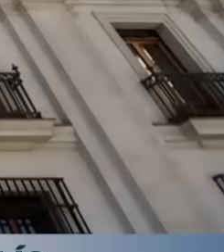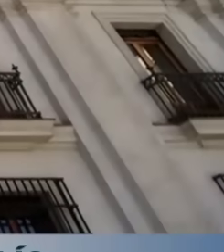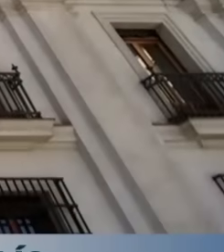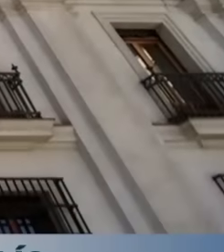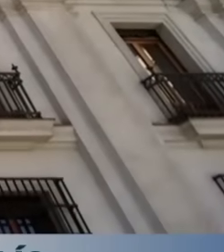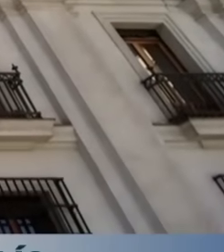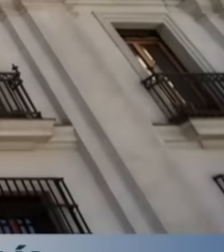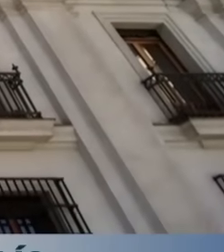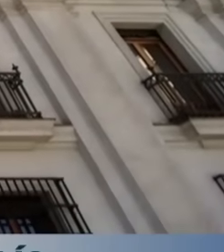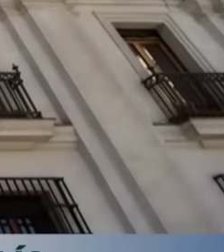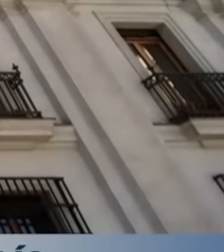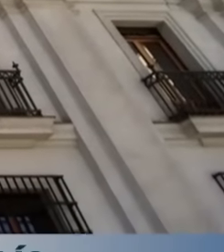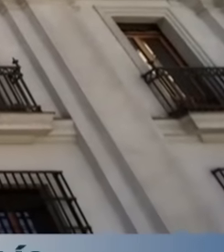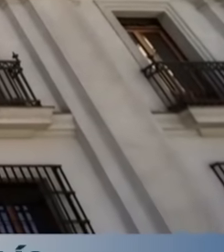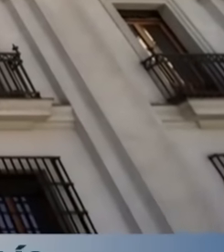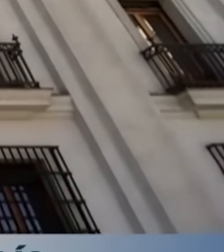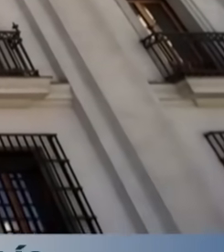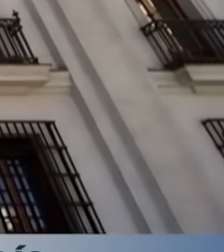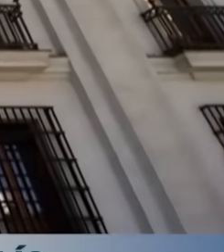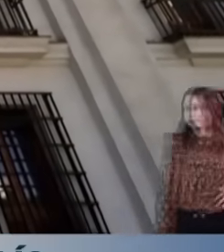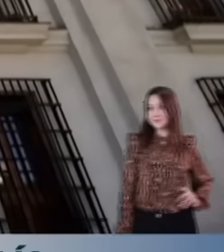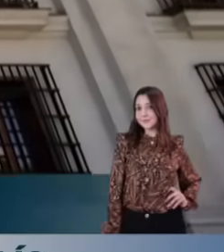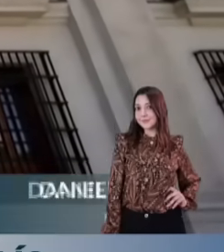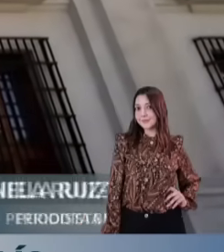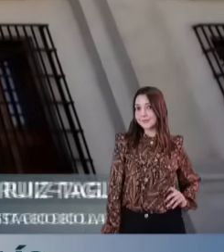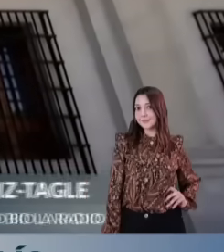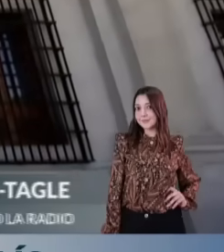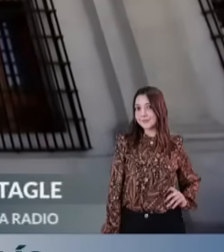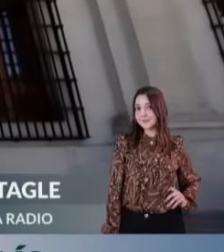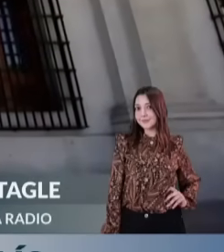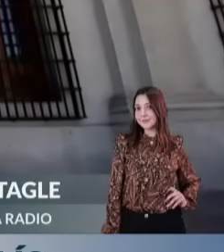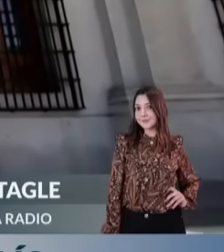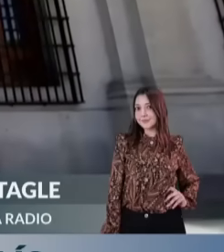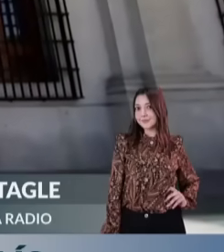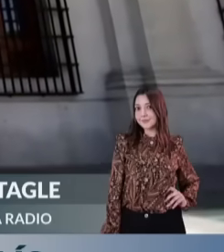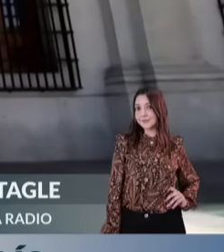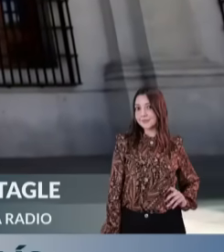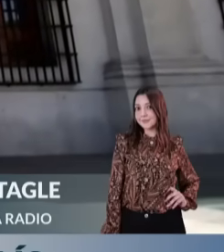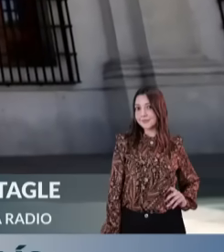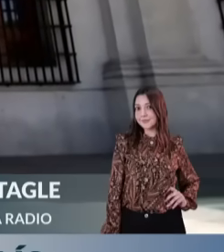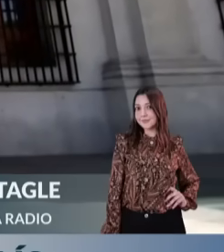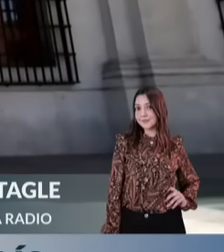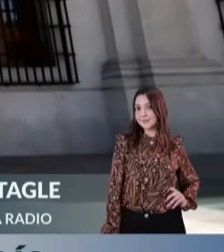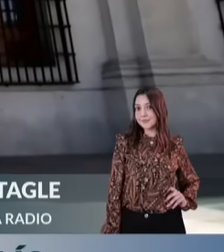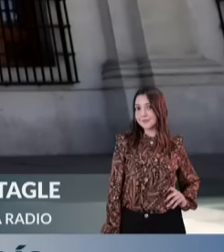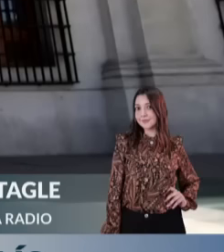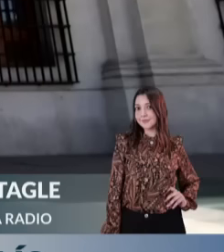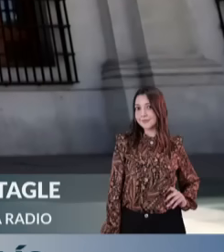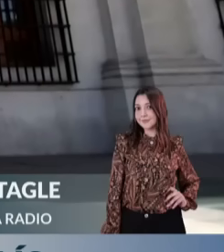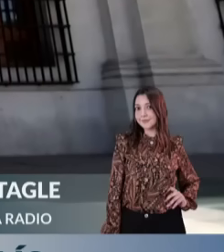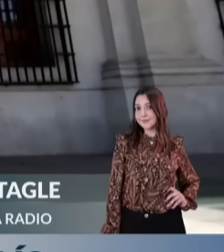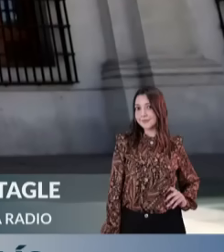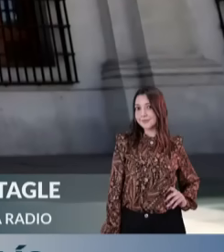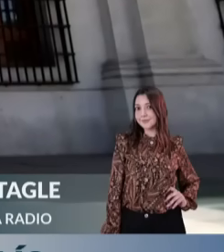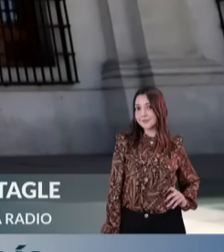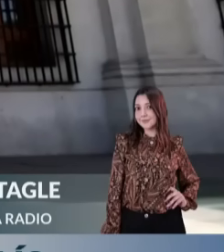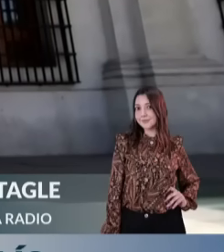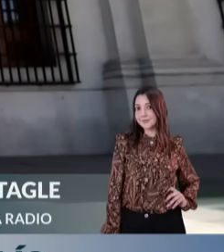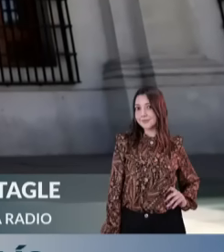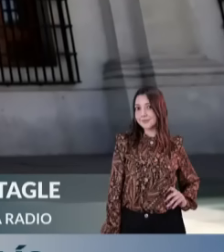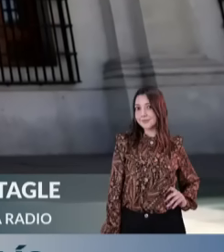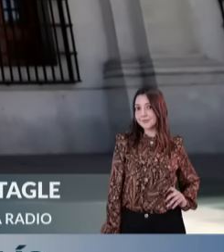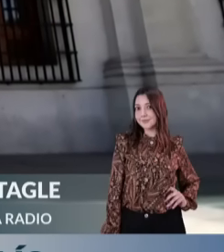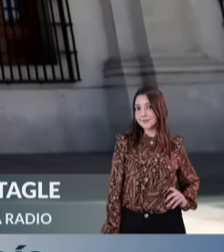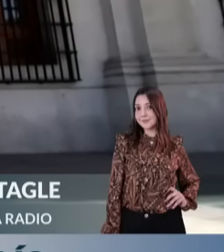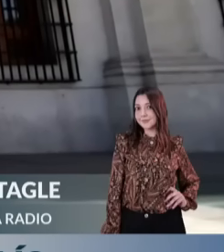el Palacio de la Moneda. Este fin de semana, el ministro de Justicia, Luis Cordero, ya había endurecido el tono. Había señalado